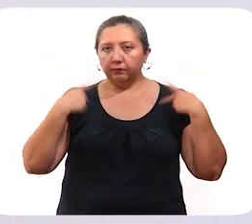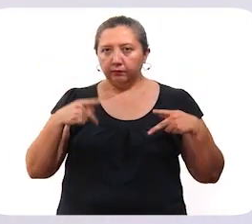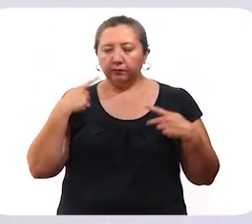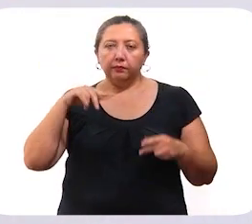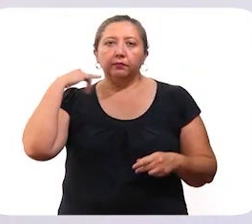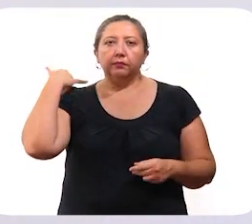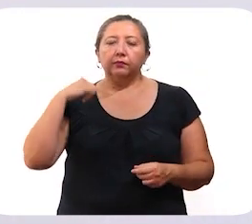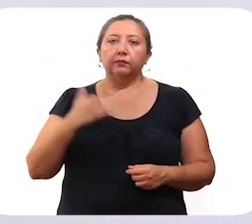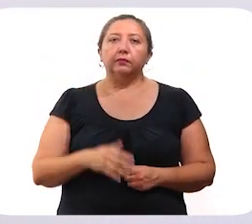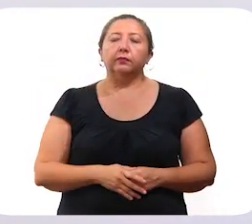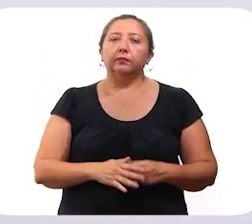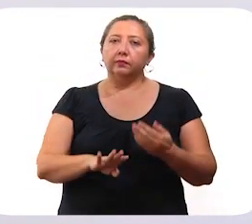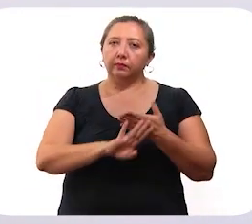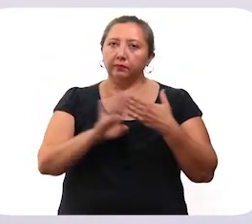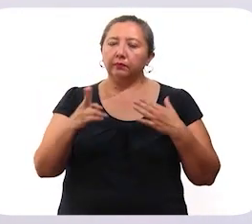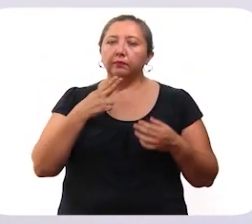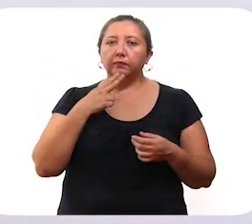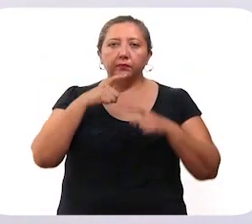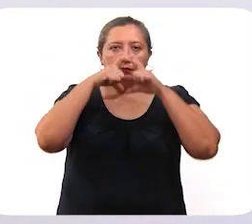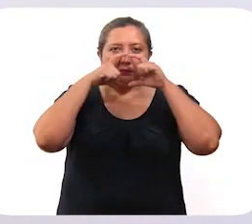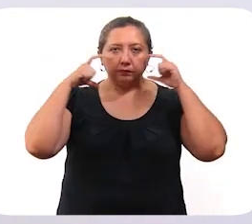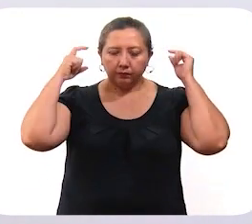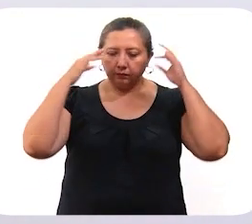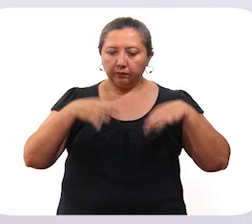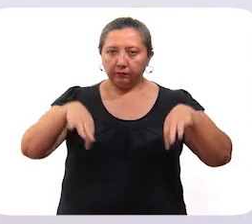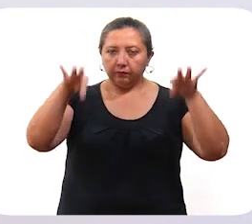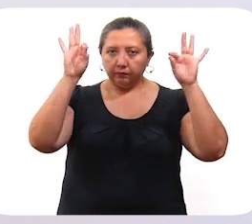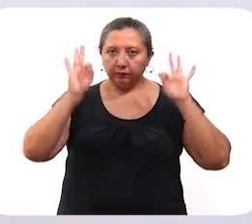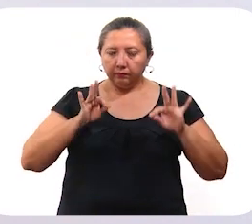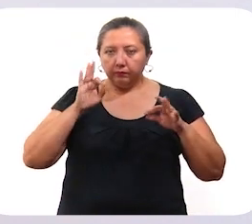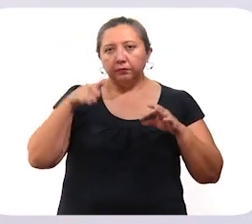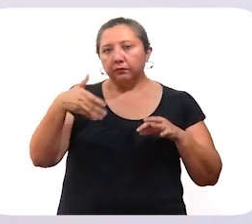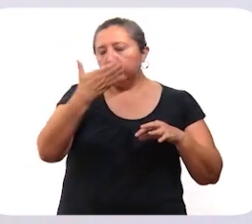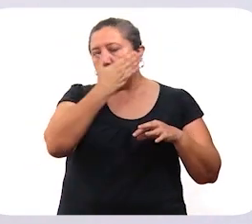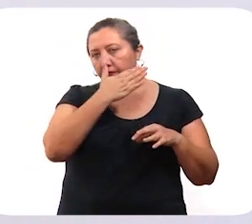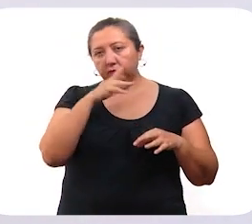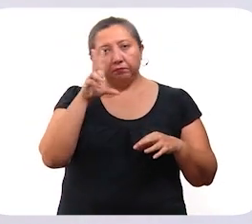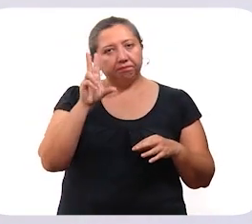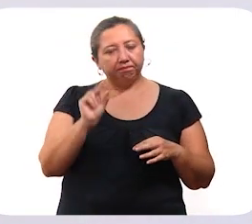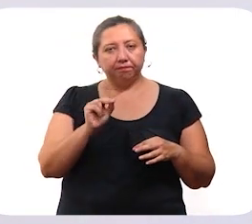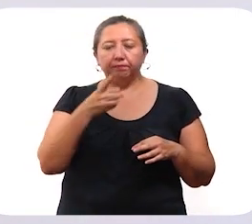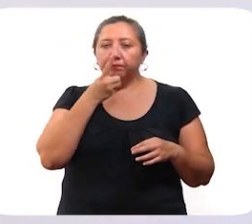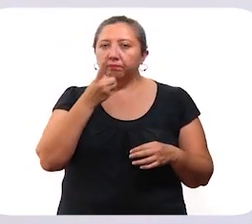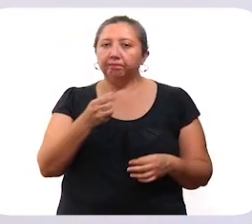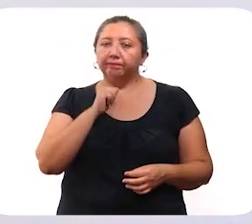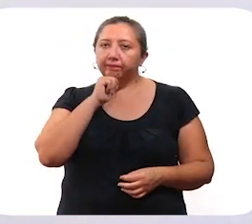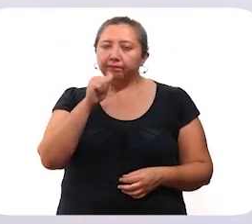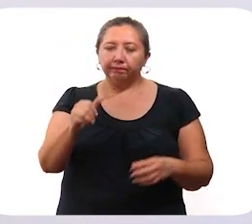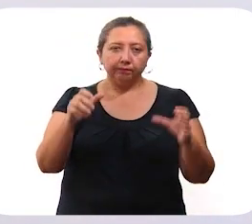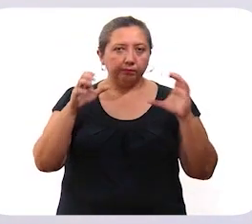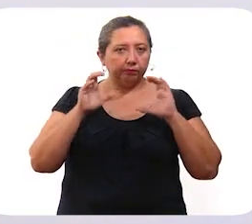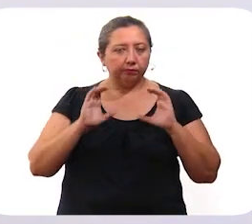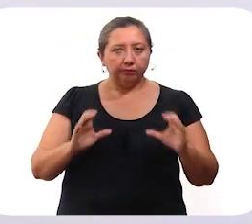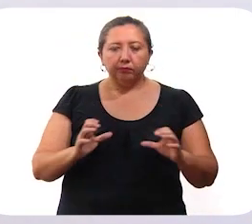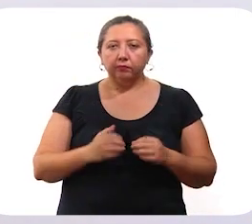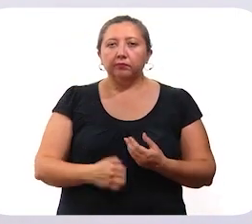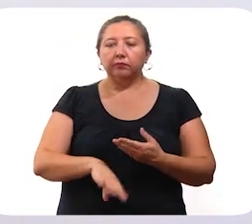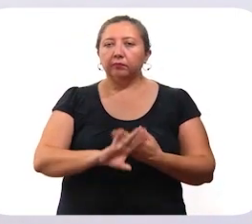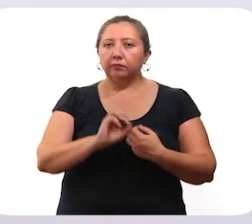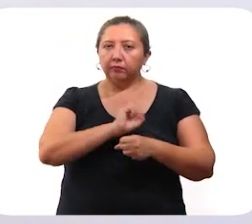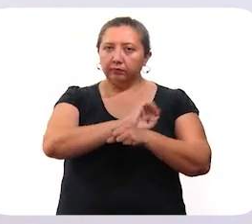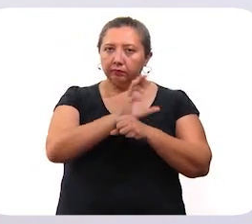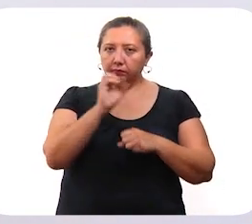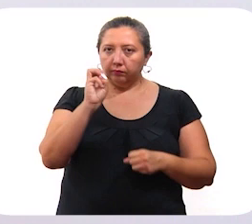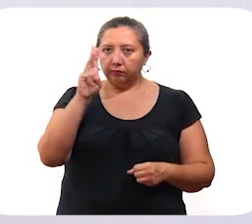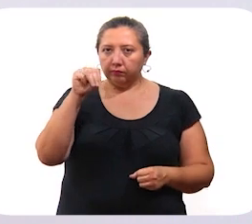población yucateca evitar el uso de cubrebocas de tela o pañoletas, ya que está descrito que no brinda ninguna protección